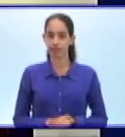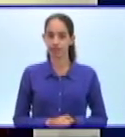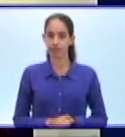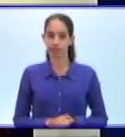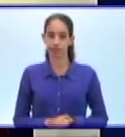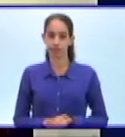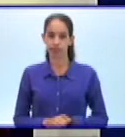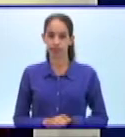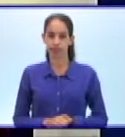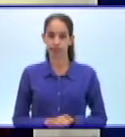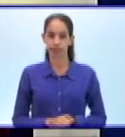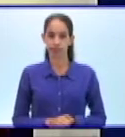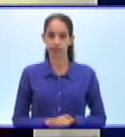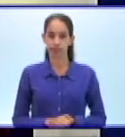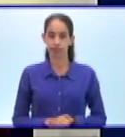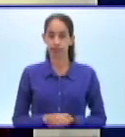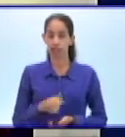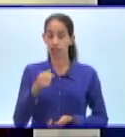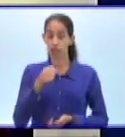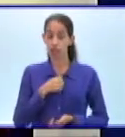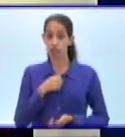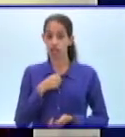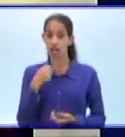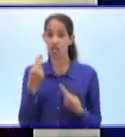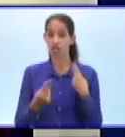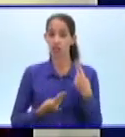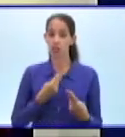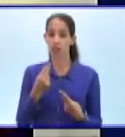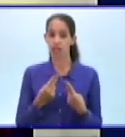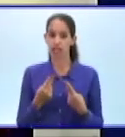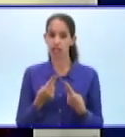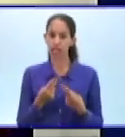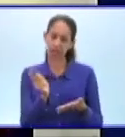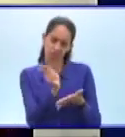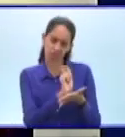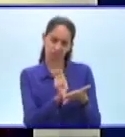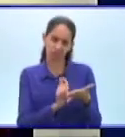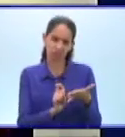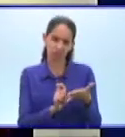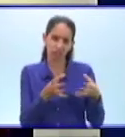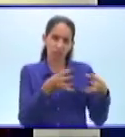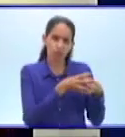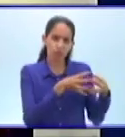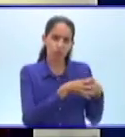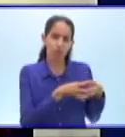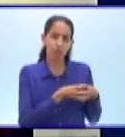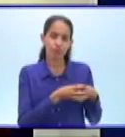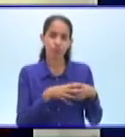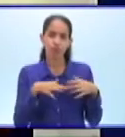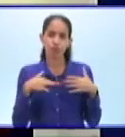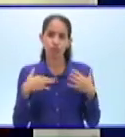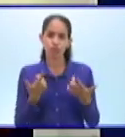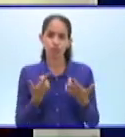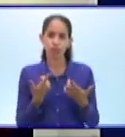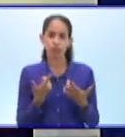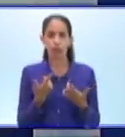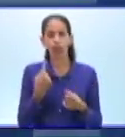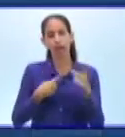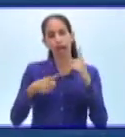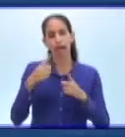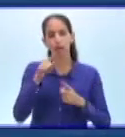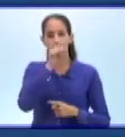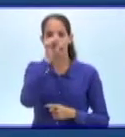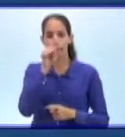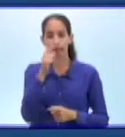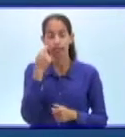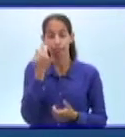tener una guía en mi orientación, pudiera apoyarme de algunas preguntas.